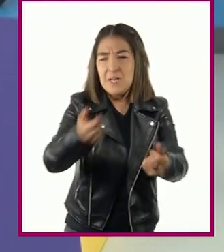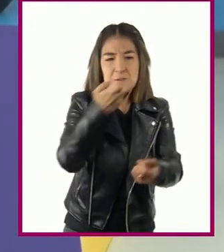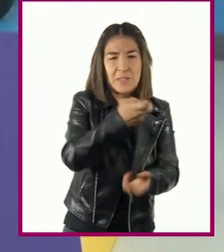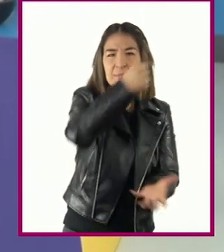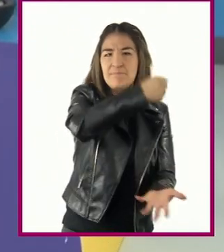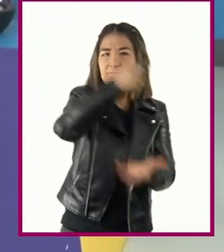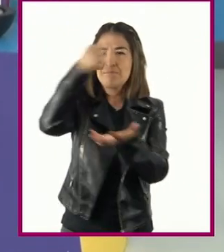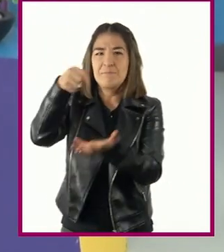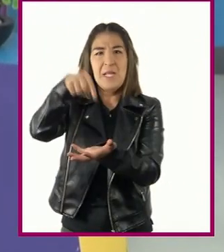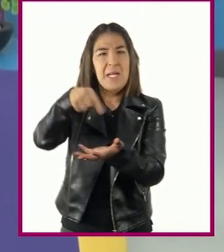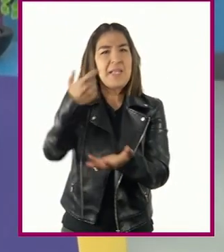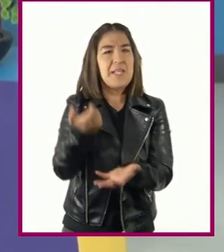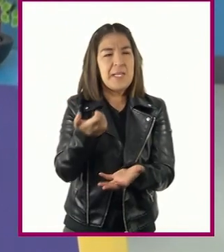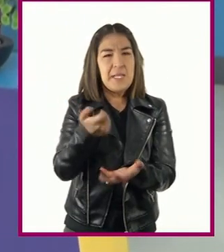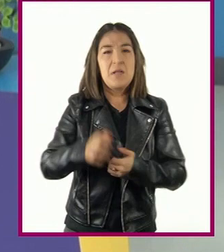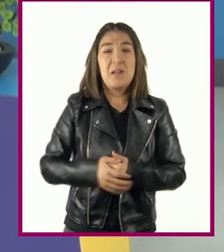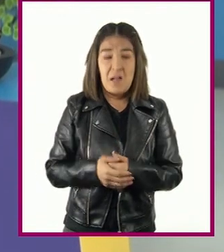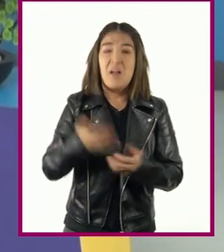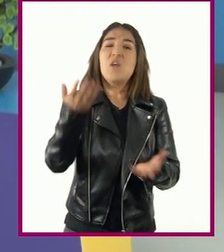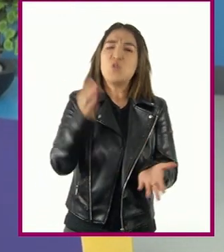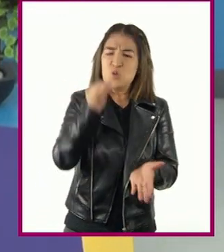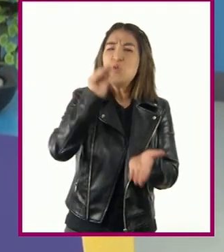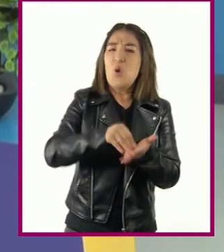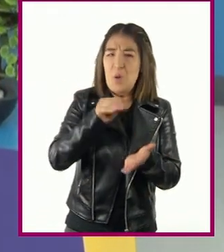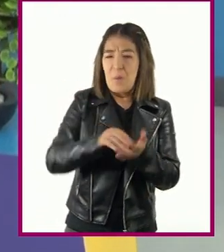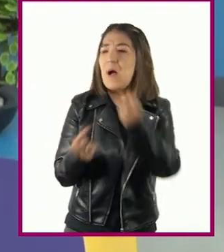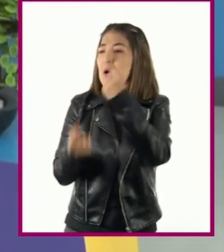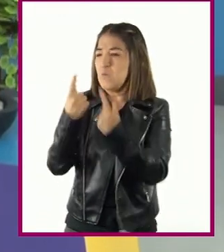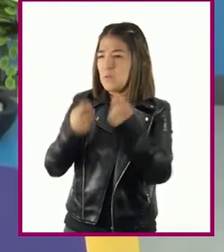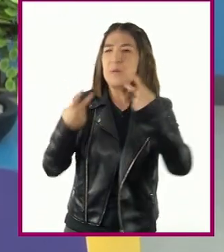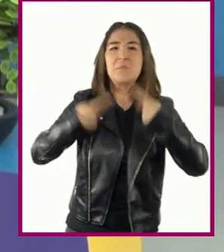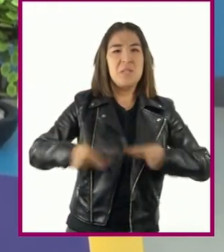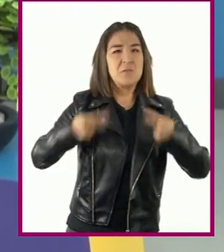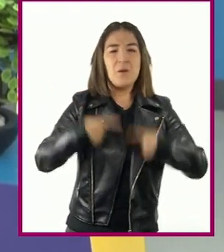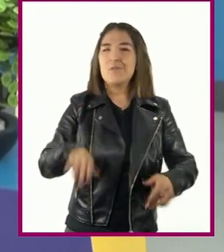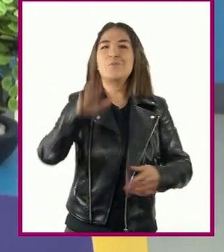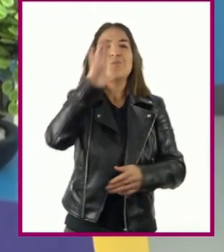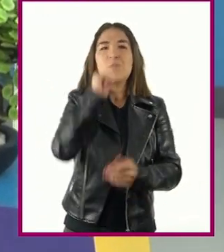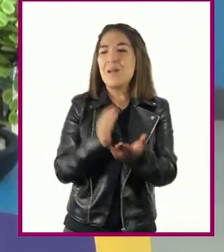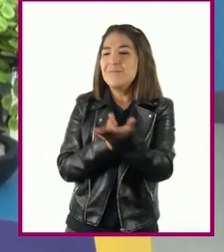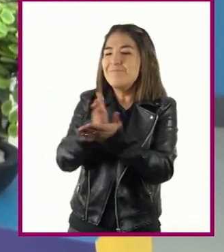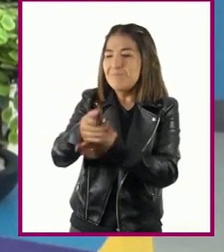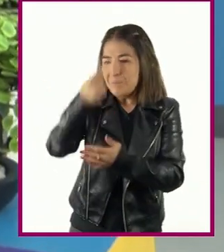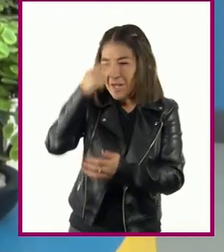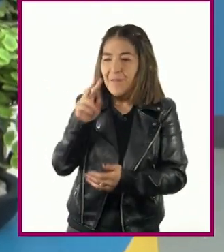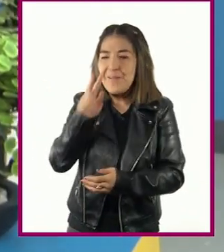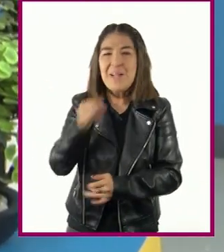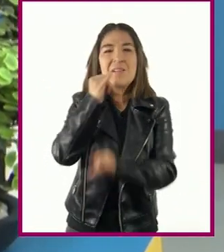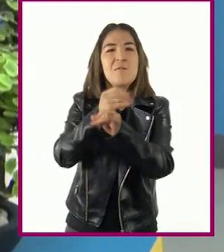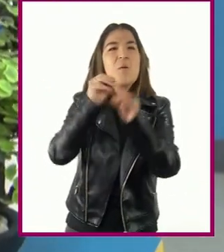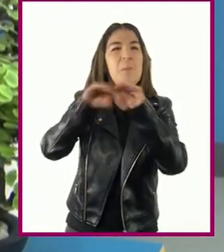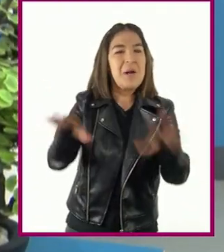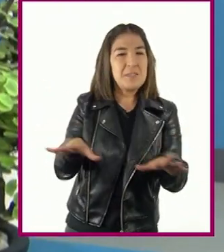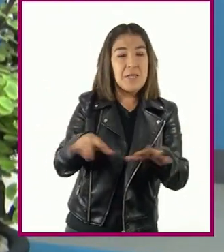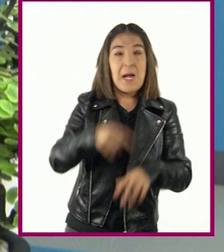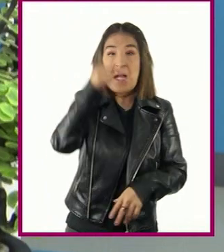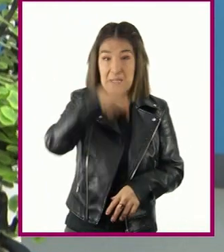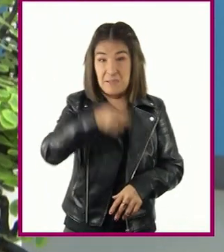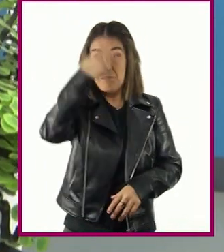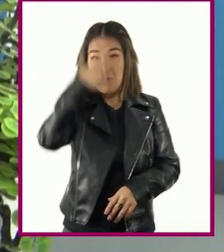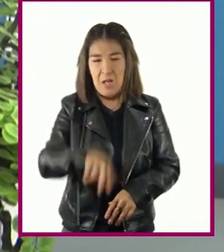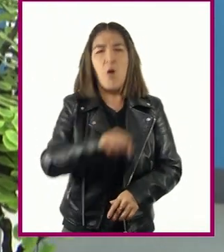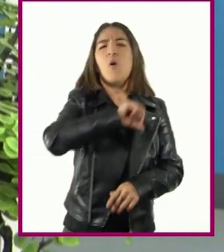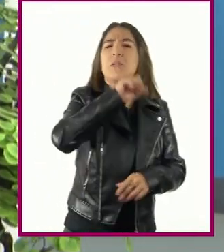hay situaciones en las que las personas tienen poco acceso a esta información. En México, como en